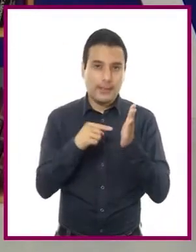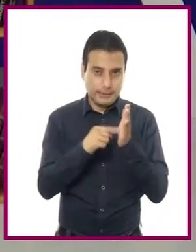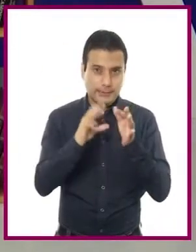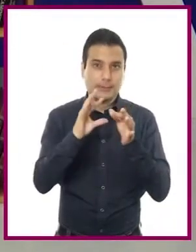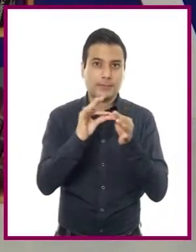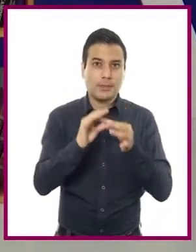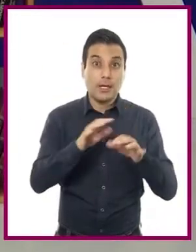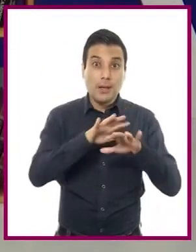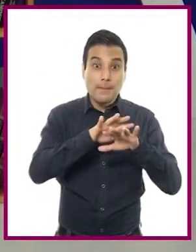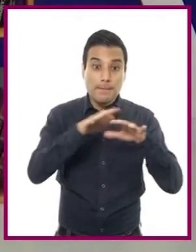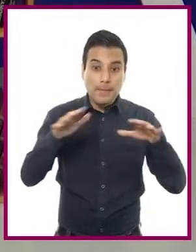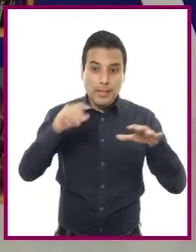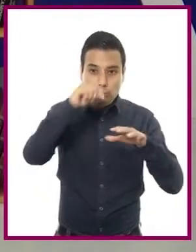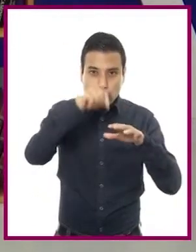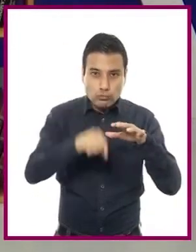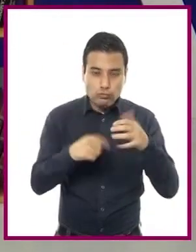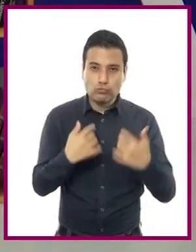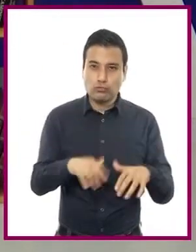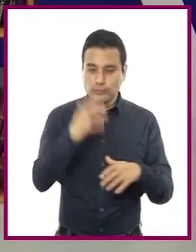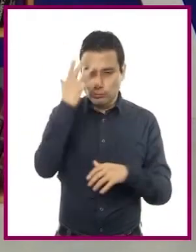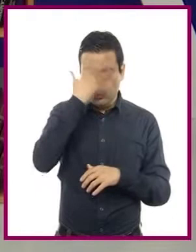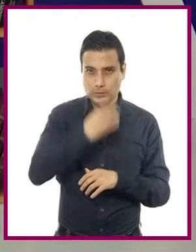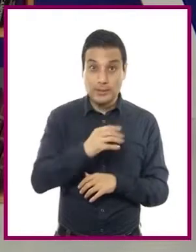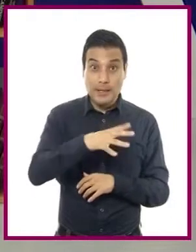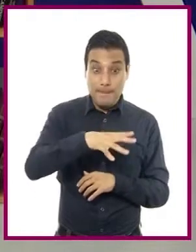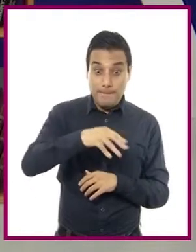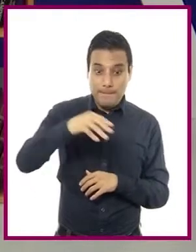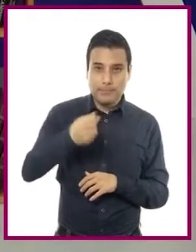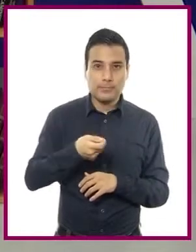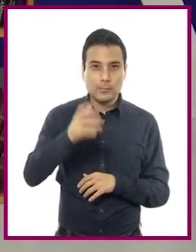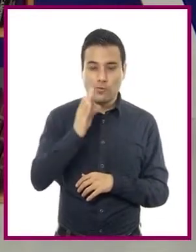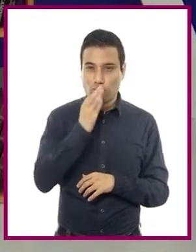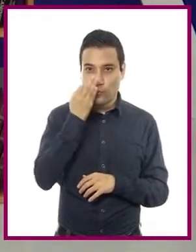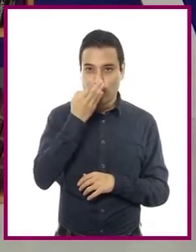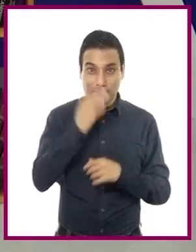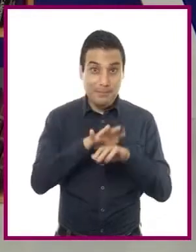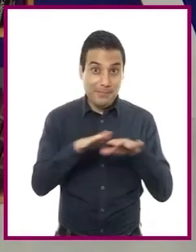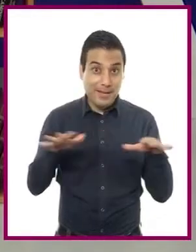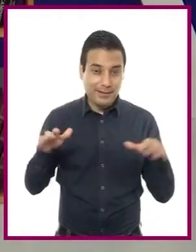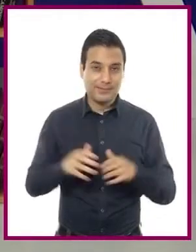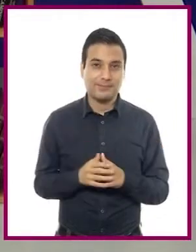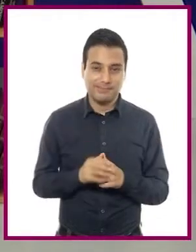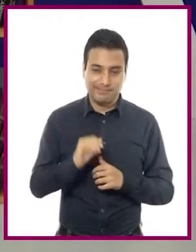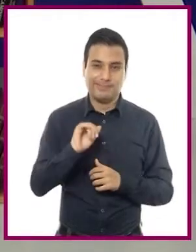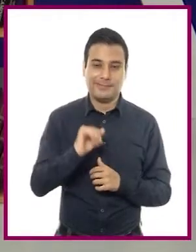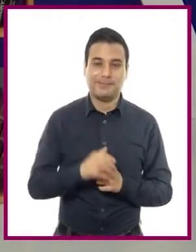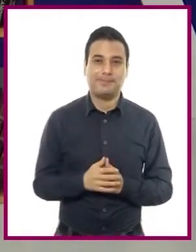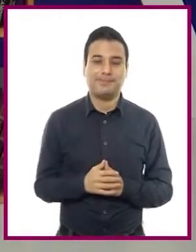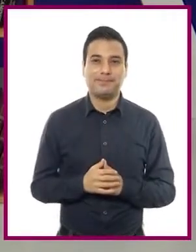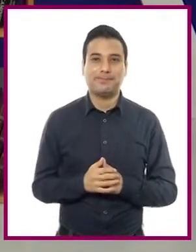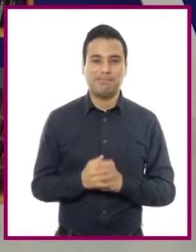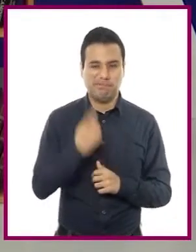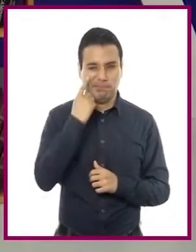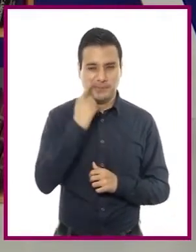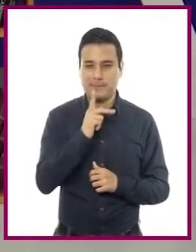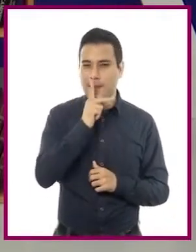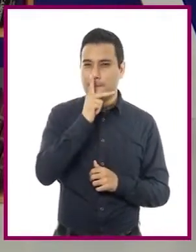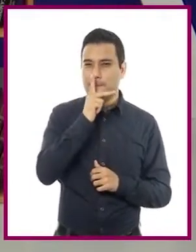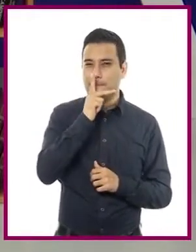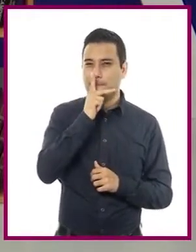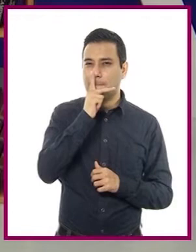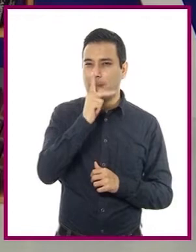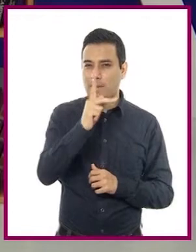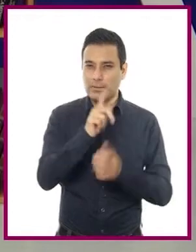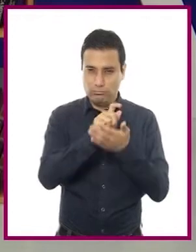debajo. Se refiere a la medusa como una flor del mar, ¿no? ¿Te parece si subrayamos algunas palabras